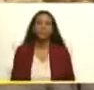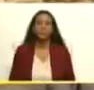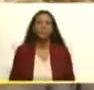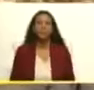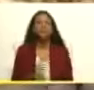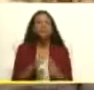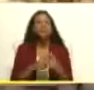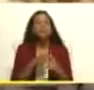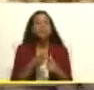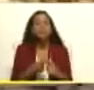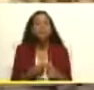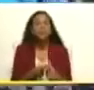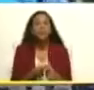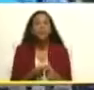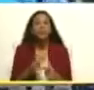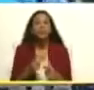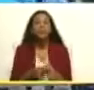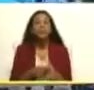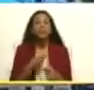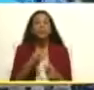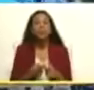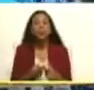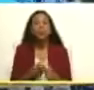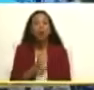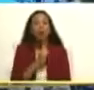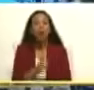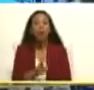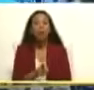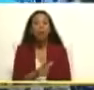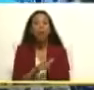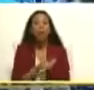Entonces, la orden está dada.